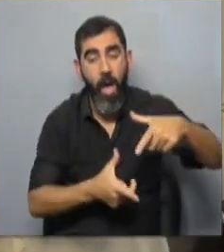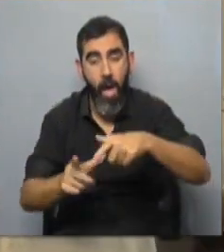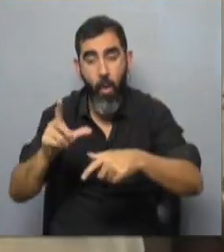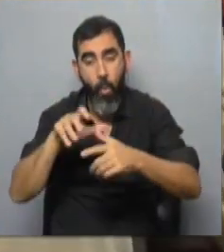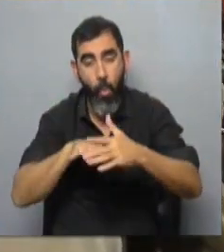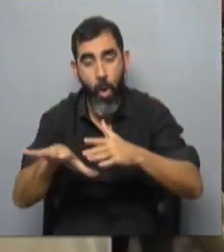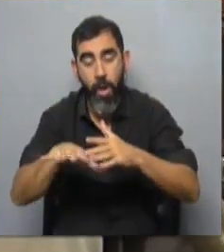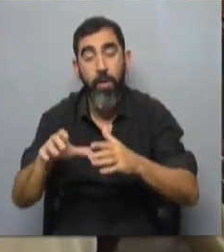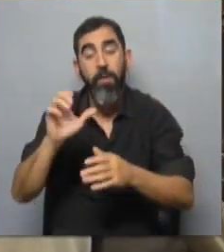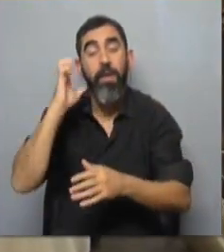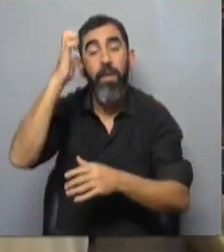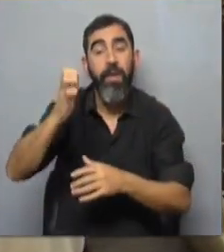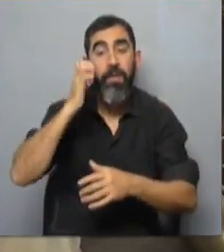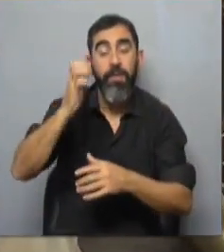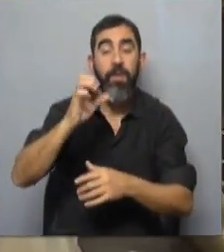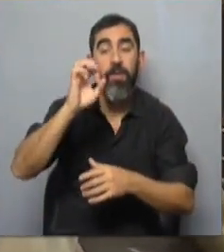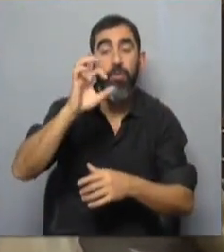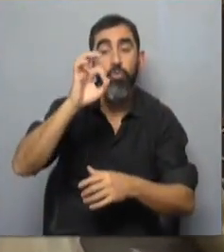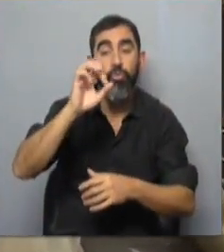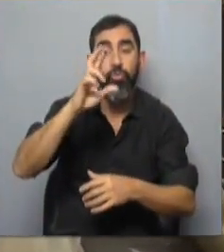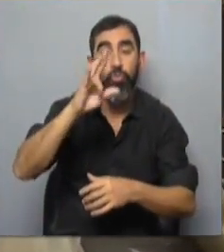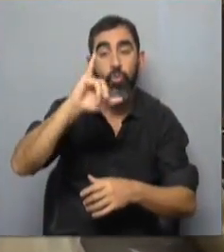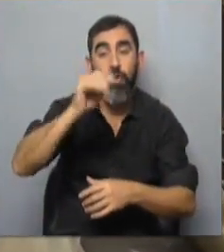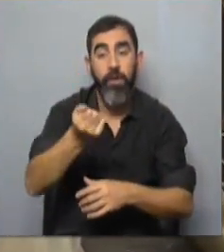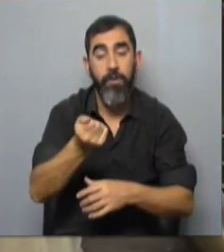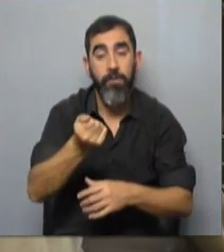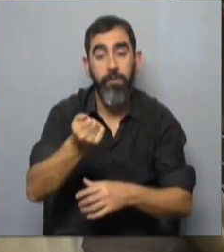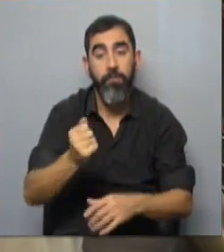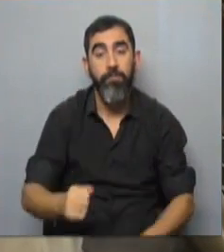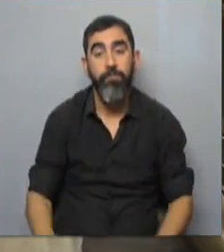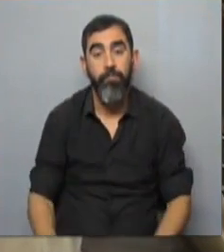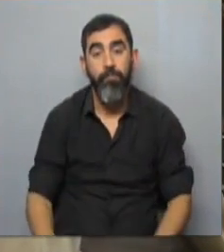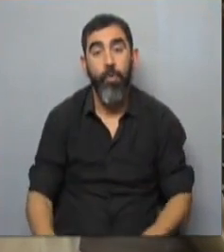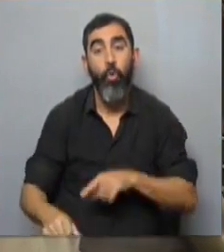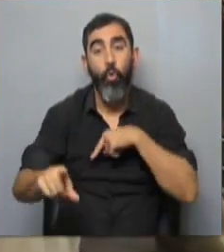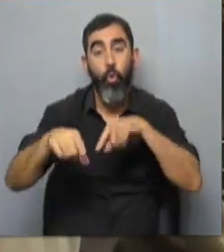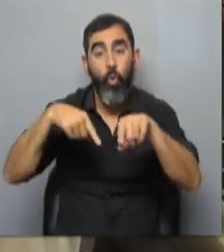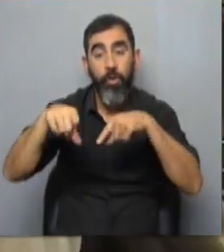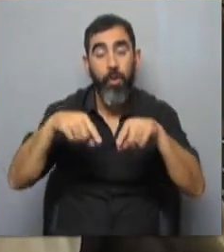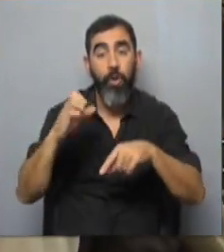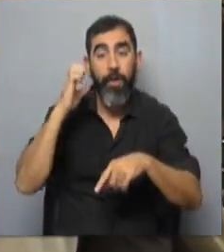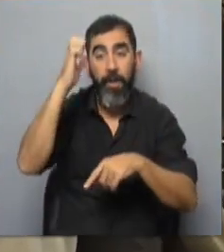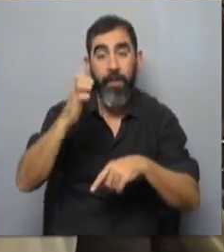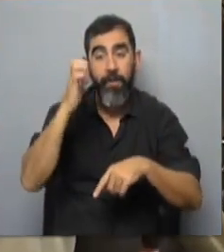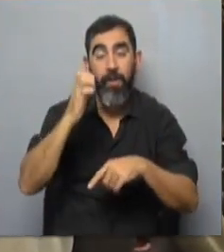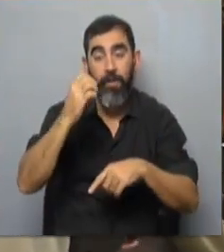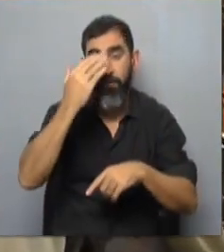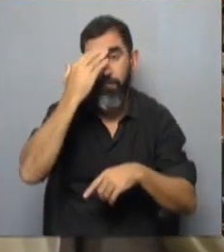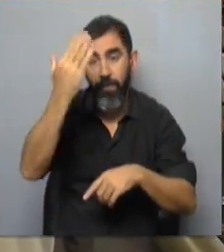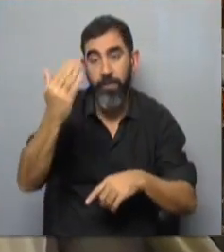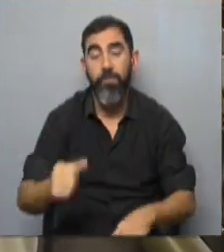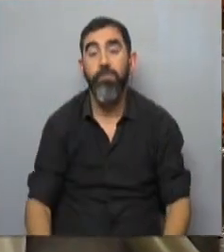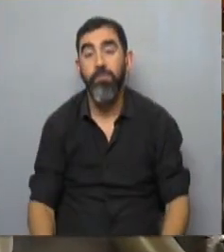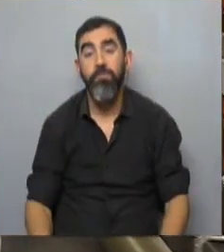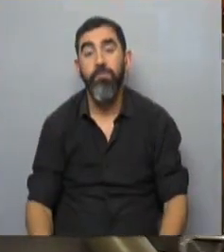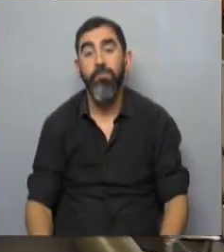saneamiento. Estamos con la edila Patricia Soria, ella es la coordinadora de la bancada oficialista. Bueno, ¿Cuáles son